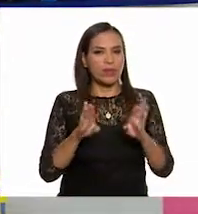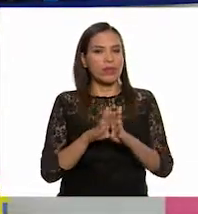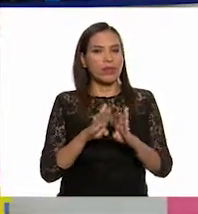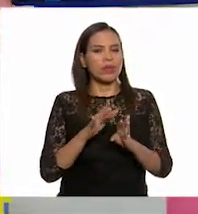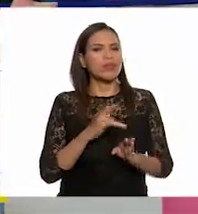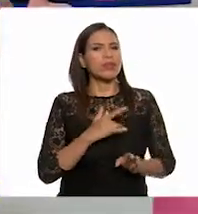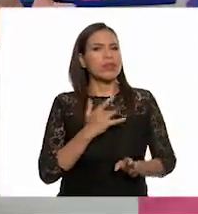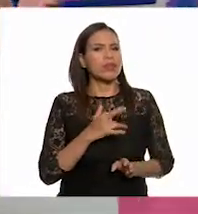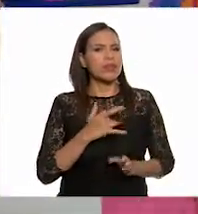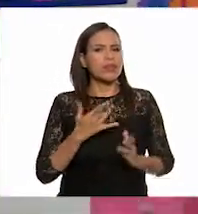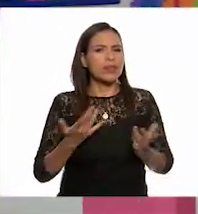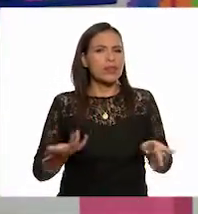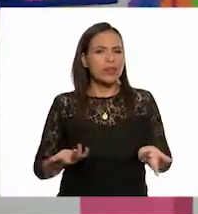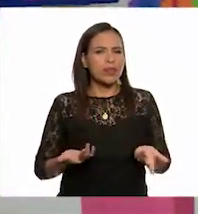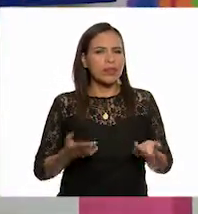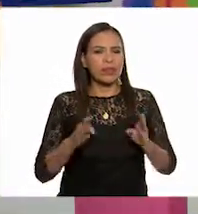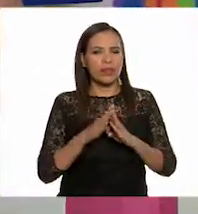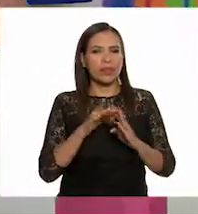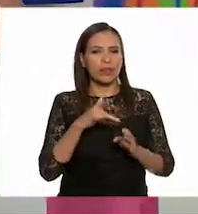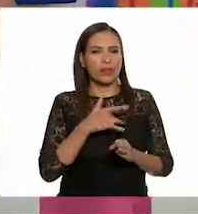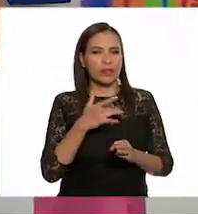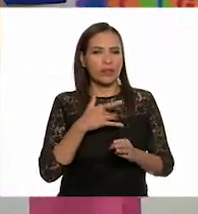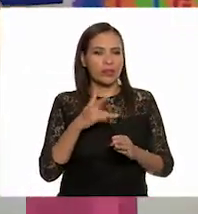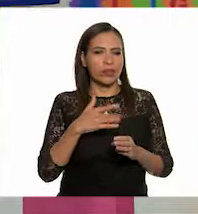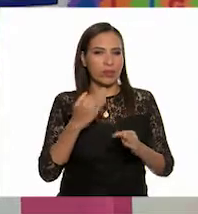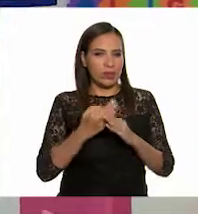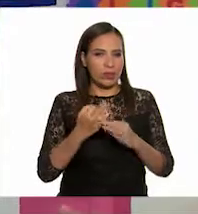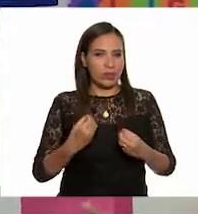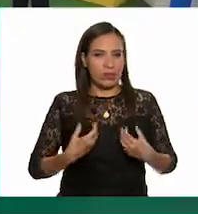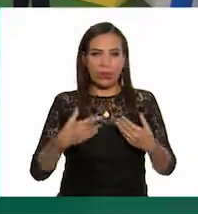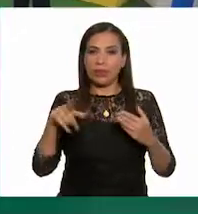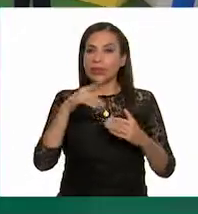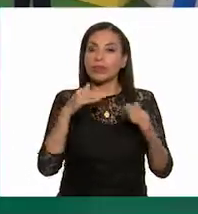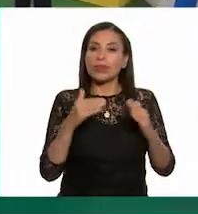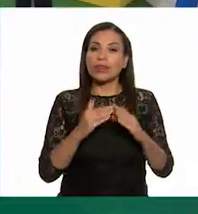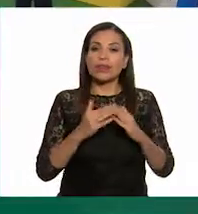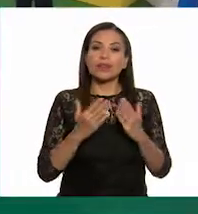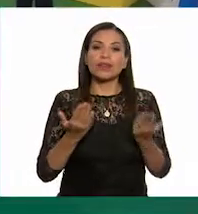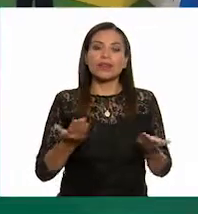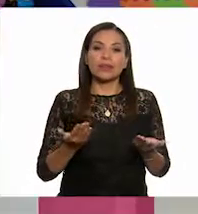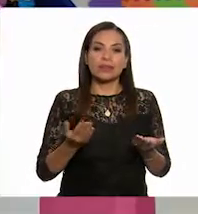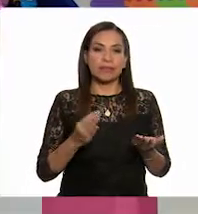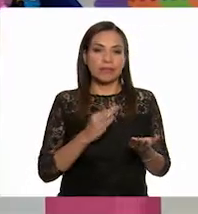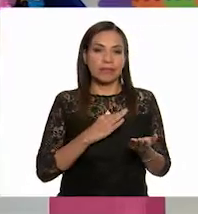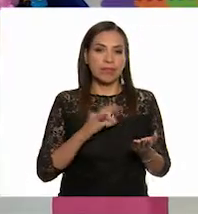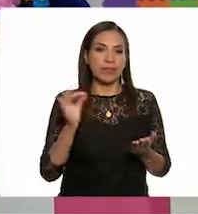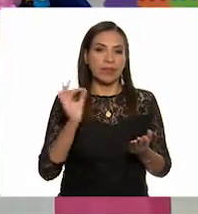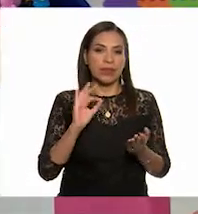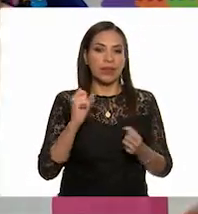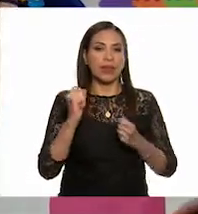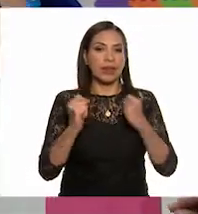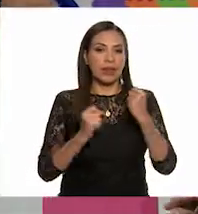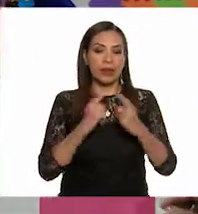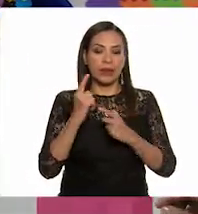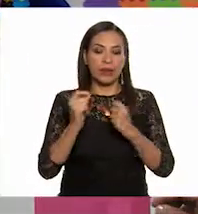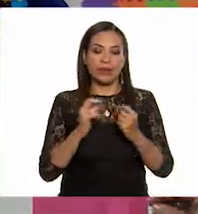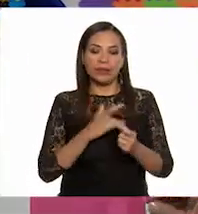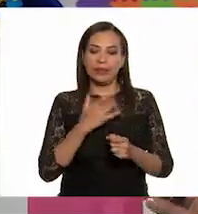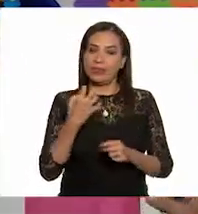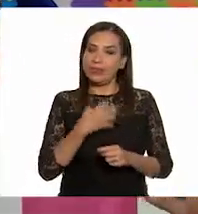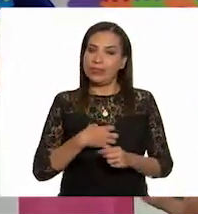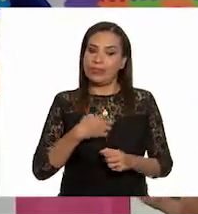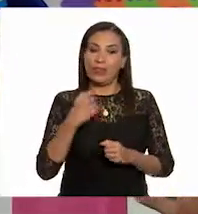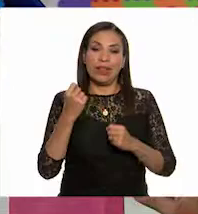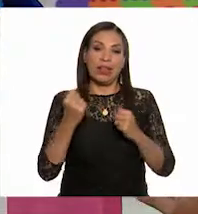se sienten? ¿Cómo está su estado de ánimo allá en casa? Pudiera ser que algunos estén muy contentos,